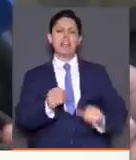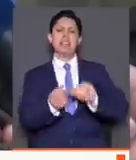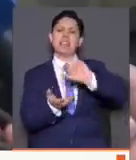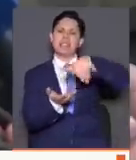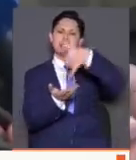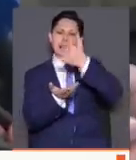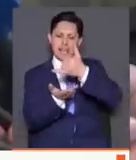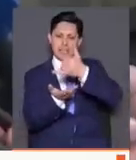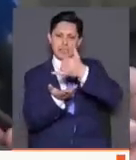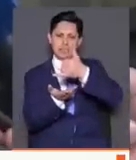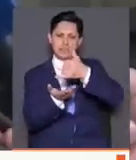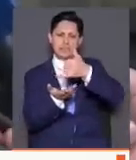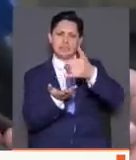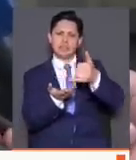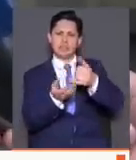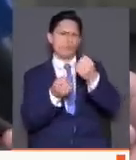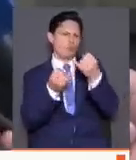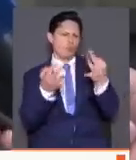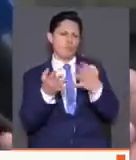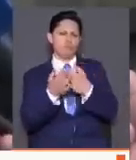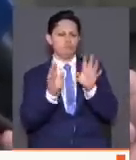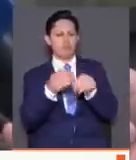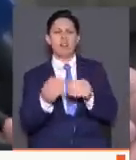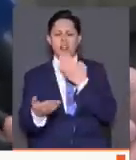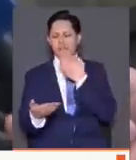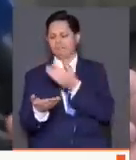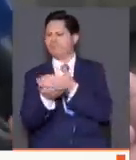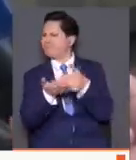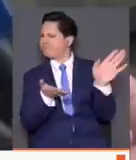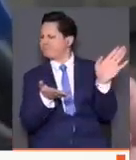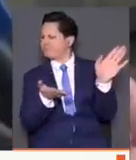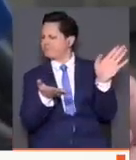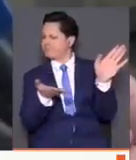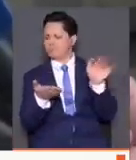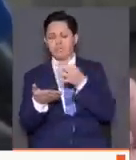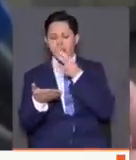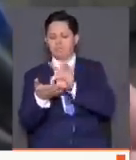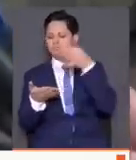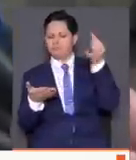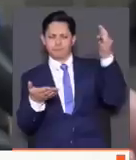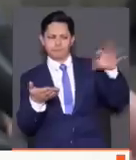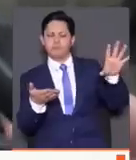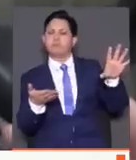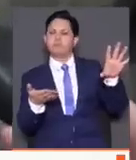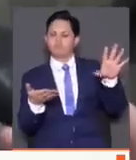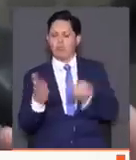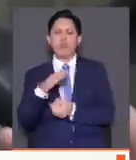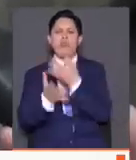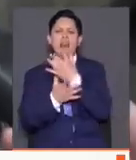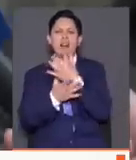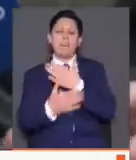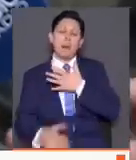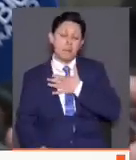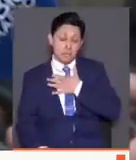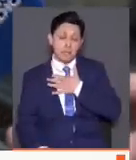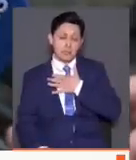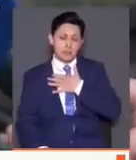y abrimos nueva página. Para mí fue un incidente